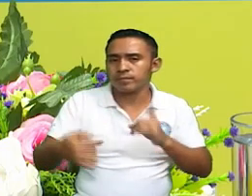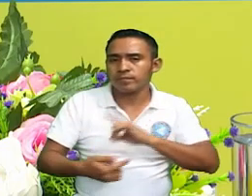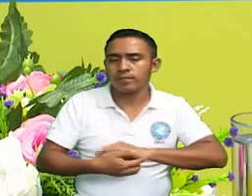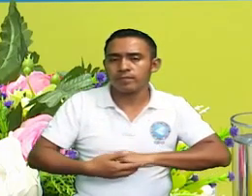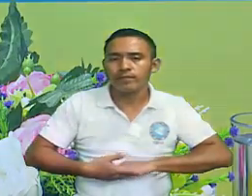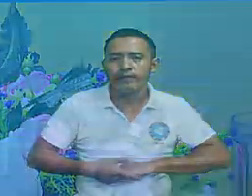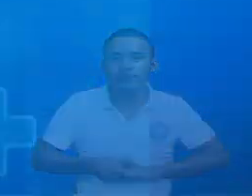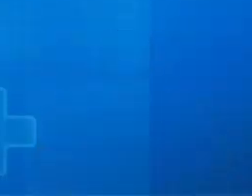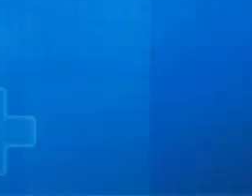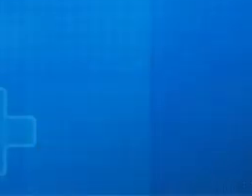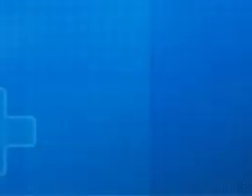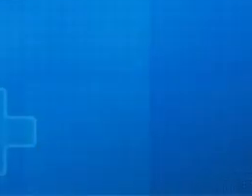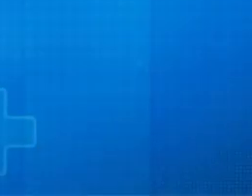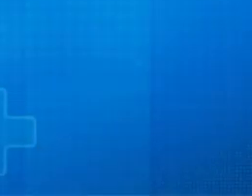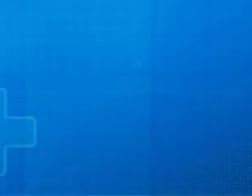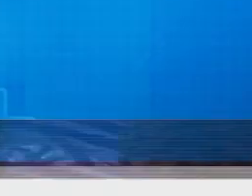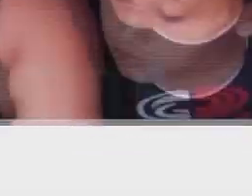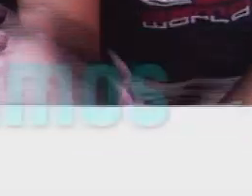regresamos.